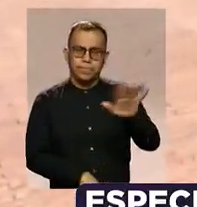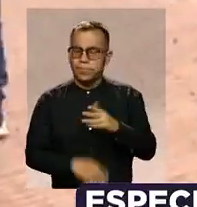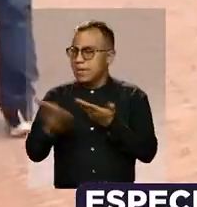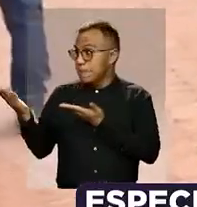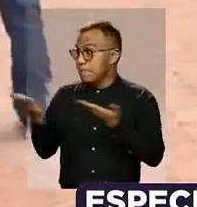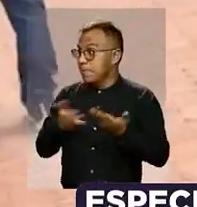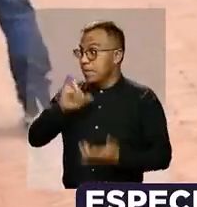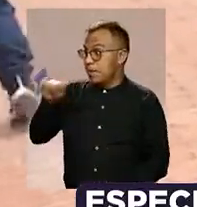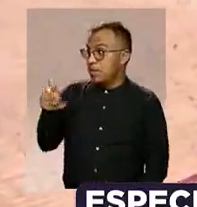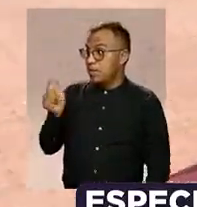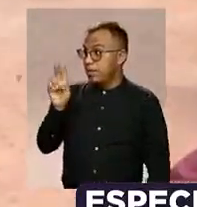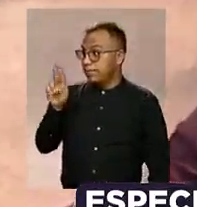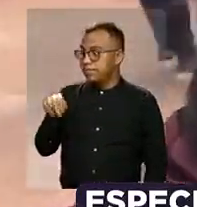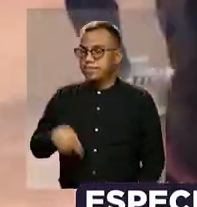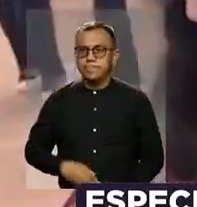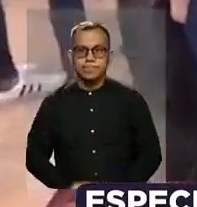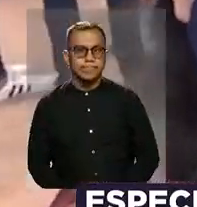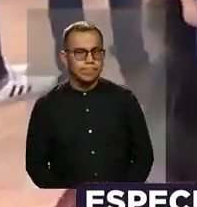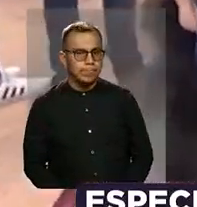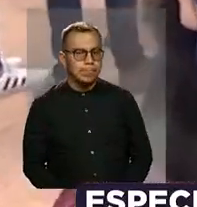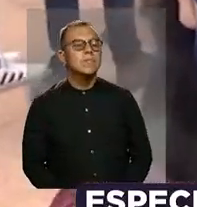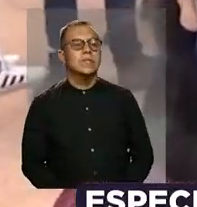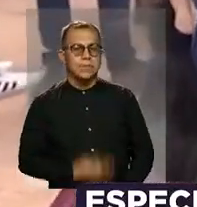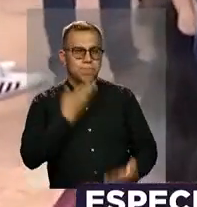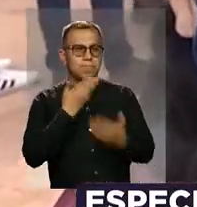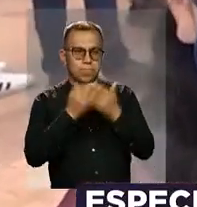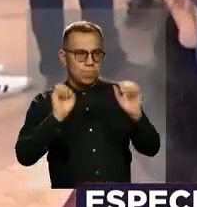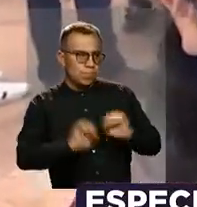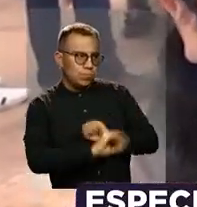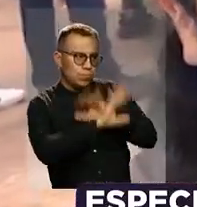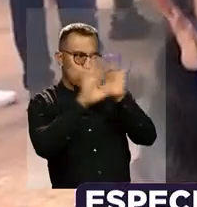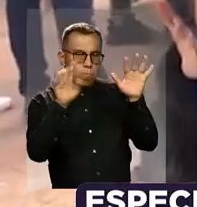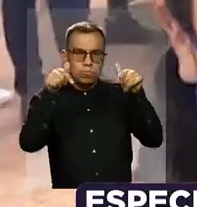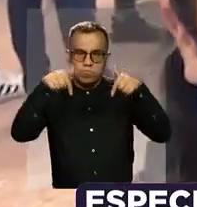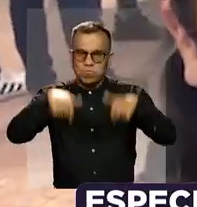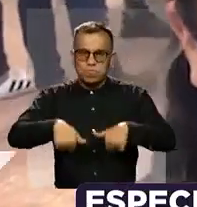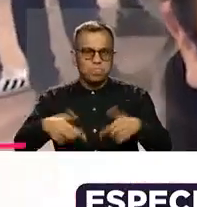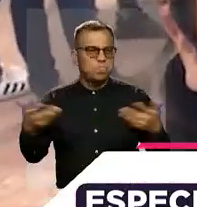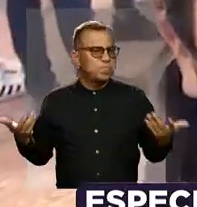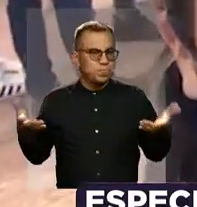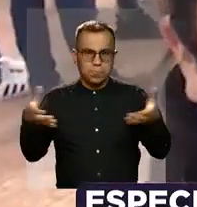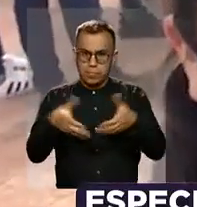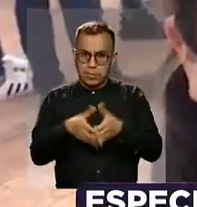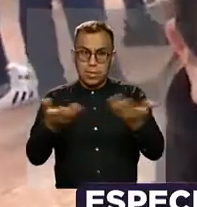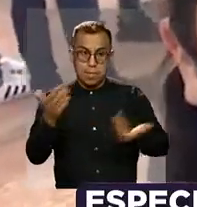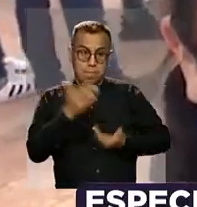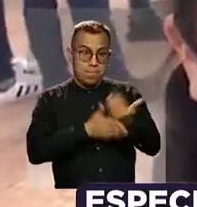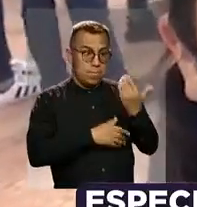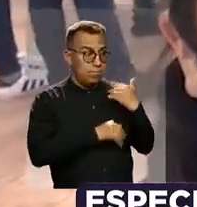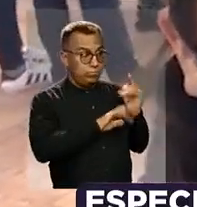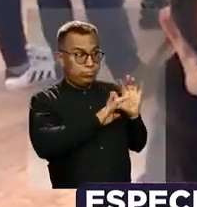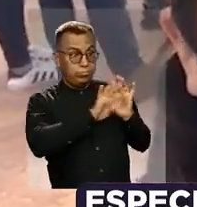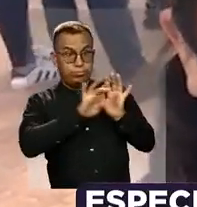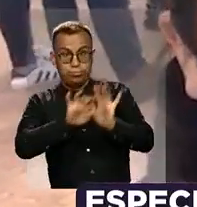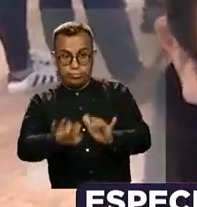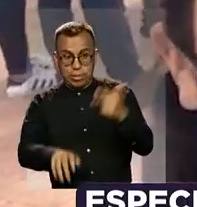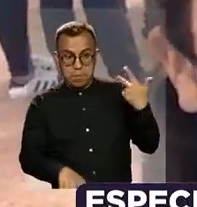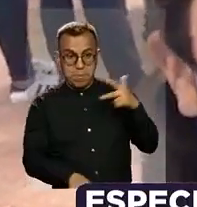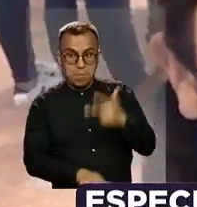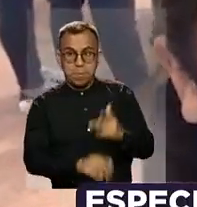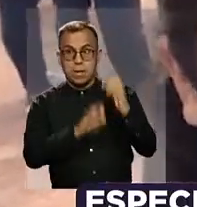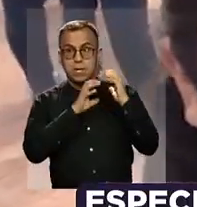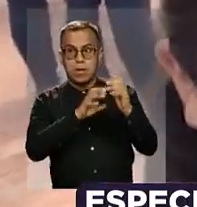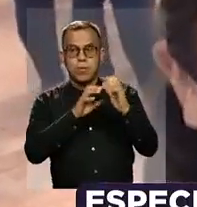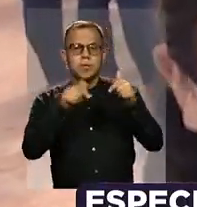a Noticias Capital. Muy buenos días. Estamos acá, venimos del Cauca a apoyar el paro nacional.